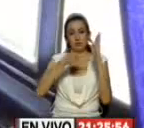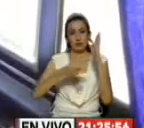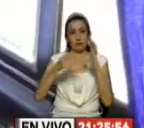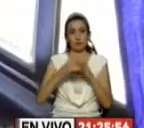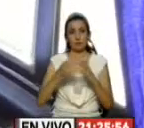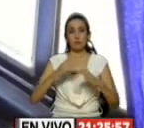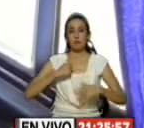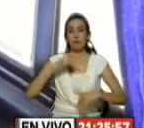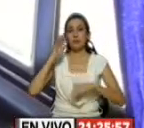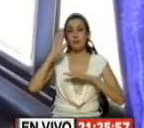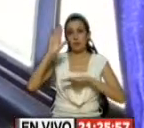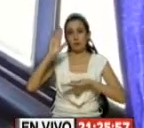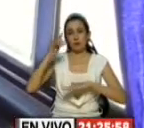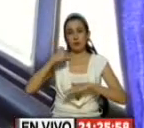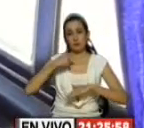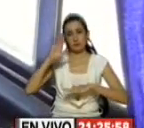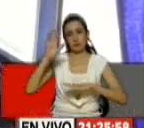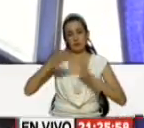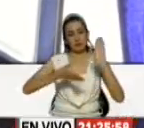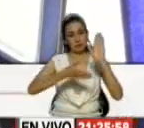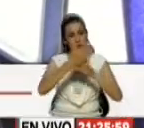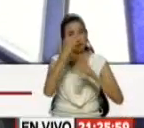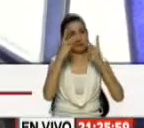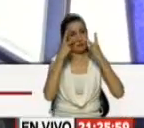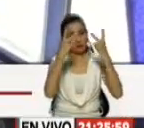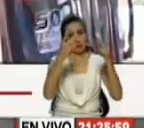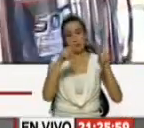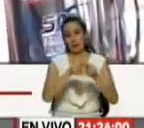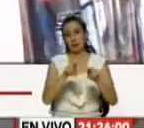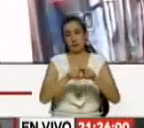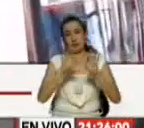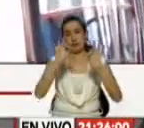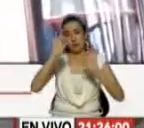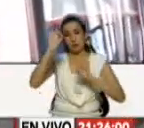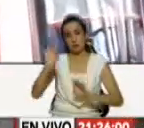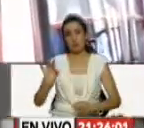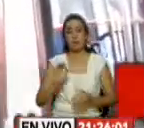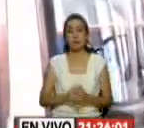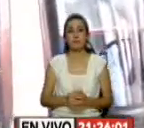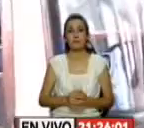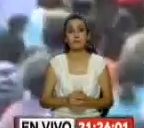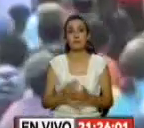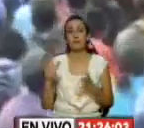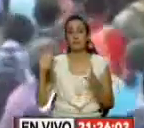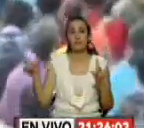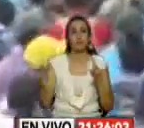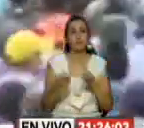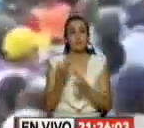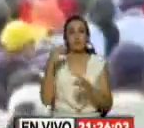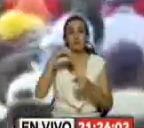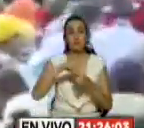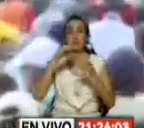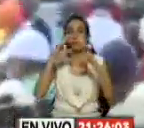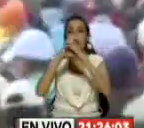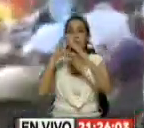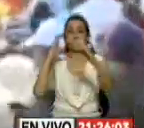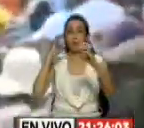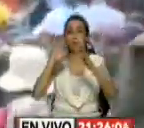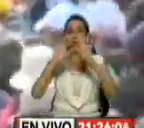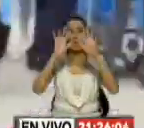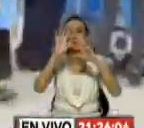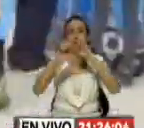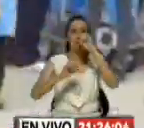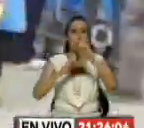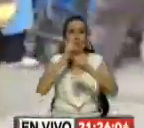una promesa hay que cumplirla para que nuestra madre nos ayude. Daniel Saldaño fue uno de los primeros en abordar un bus. Desde hace 10